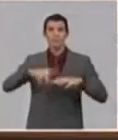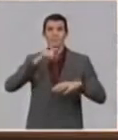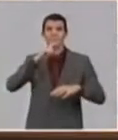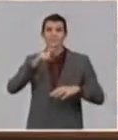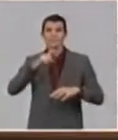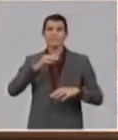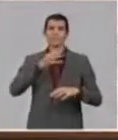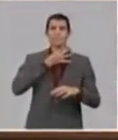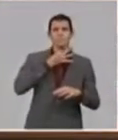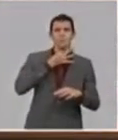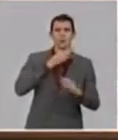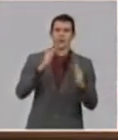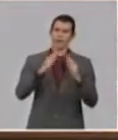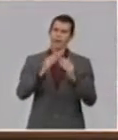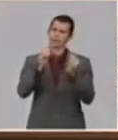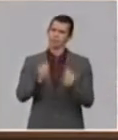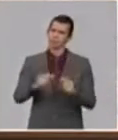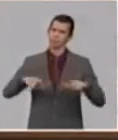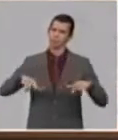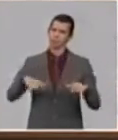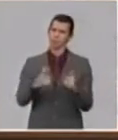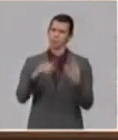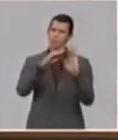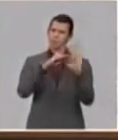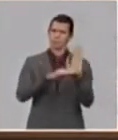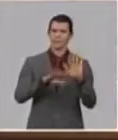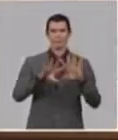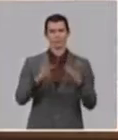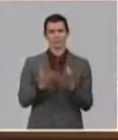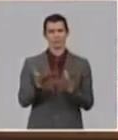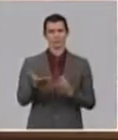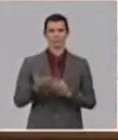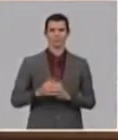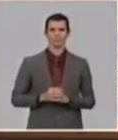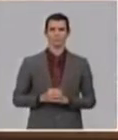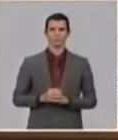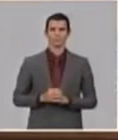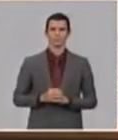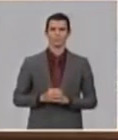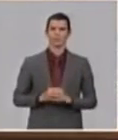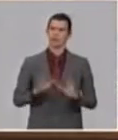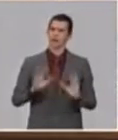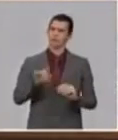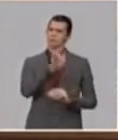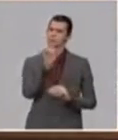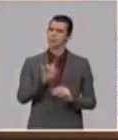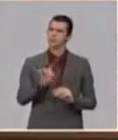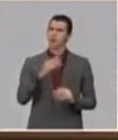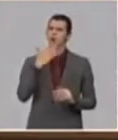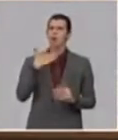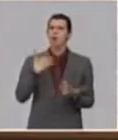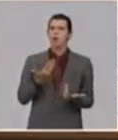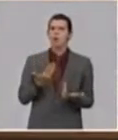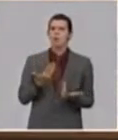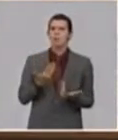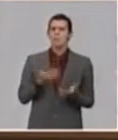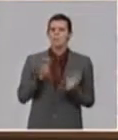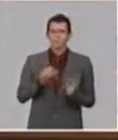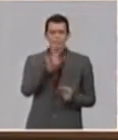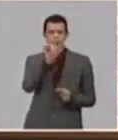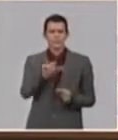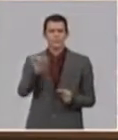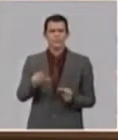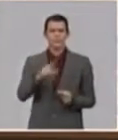Ahora, ¿cómo se implementan estas medidas? ¿Quién es responsable por de ello? Porque esa es una pregunta que la población siempre tiene.